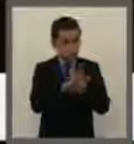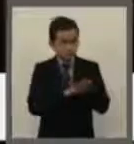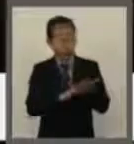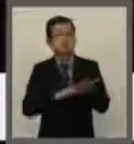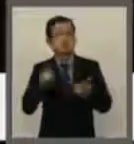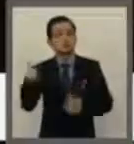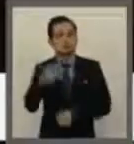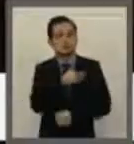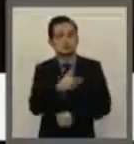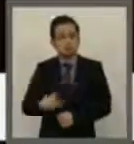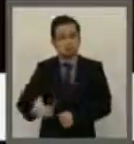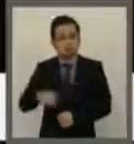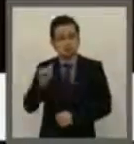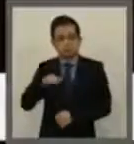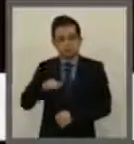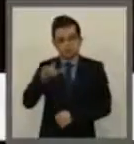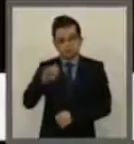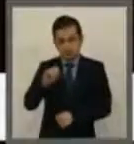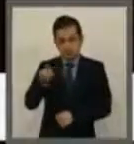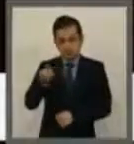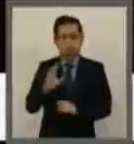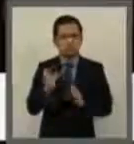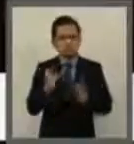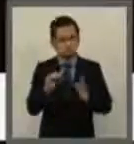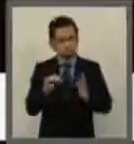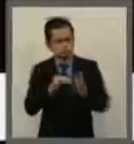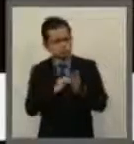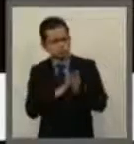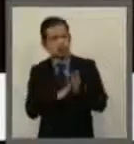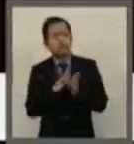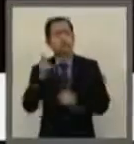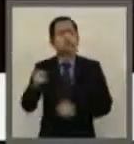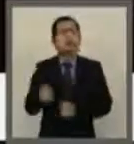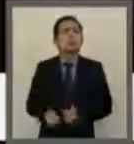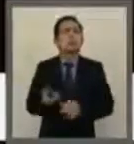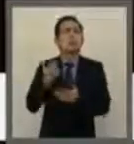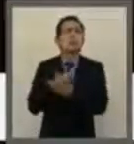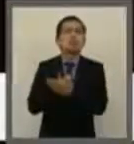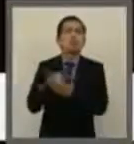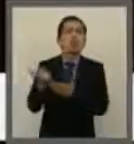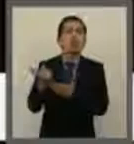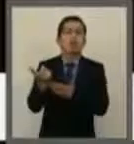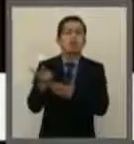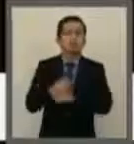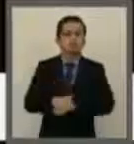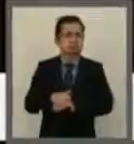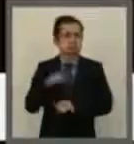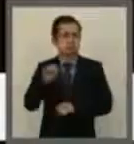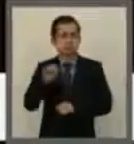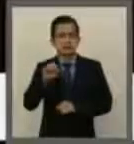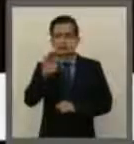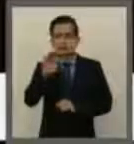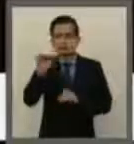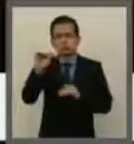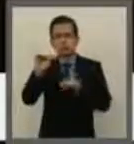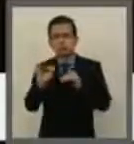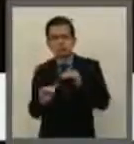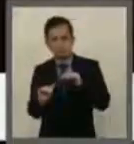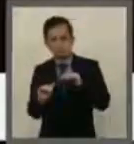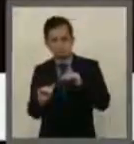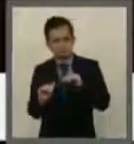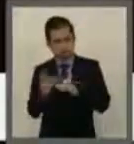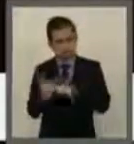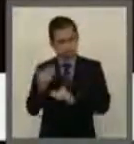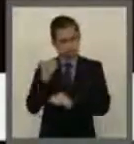que está implementando el presidente López Obrador, su remuneración será 60% más baja que la del